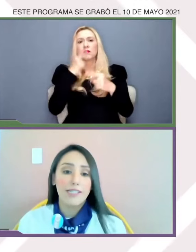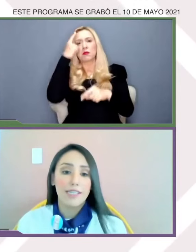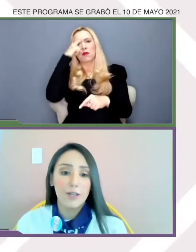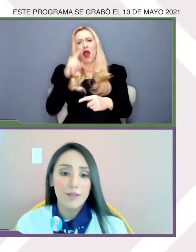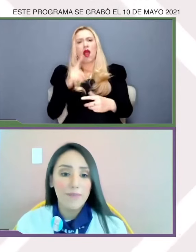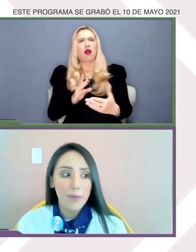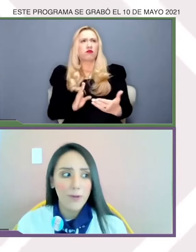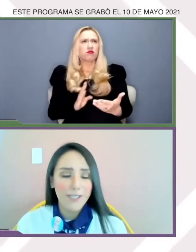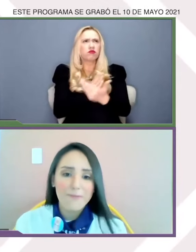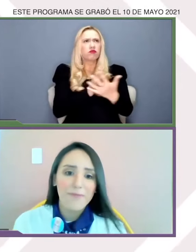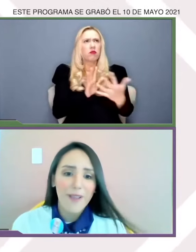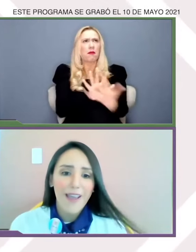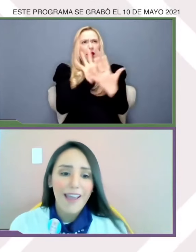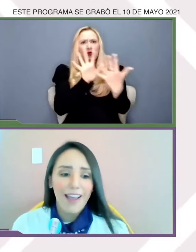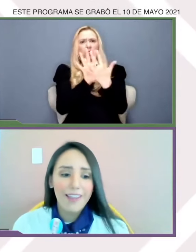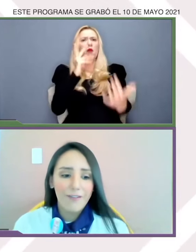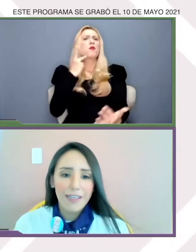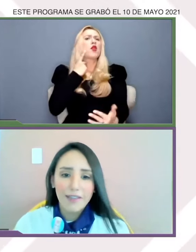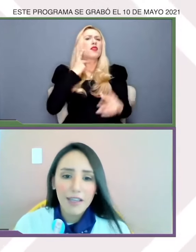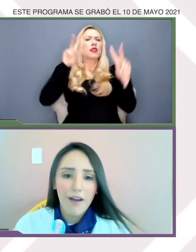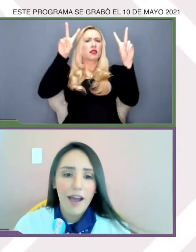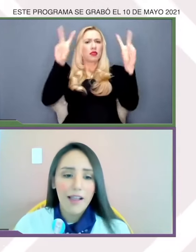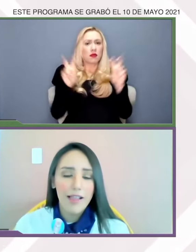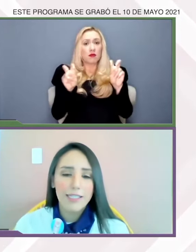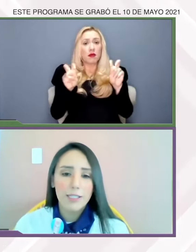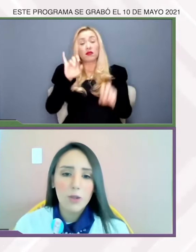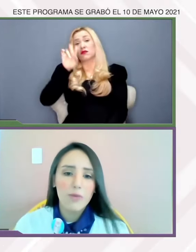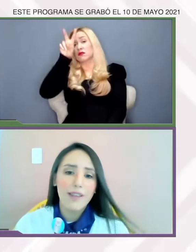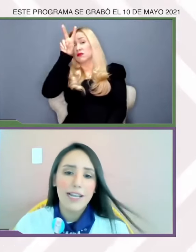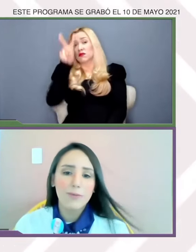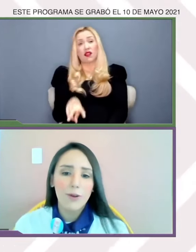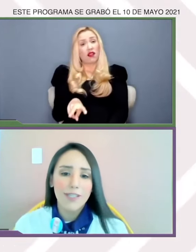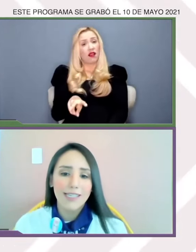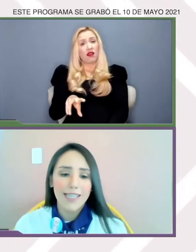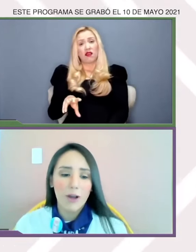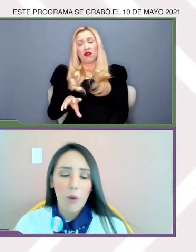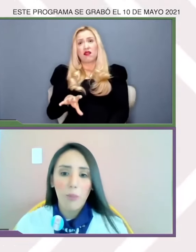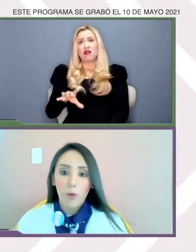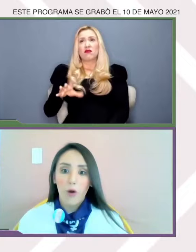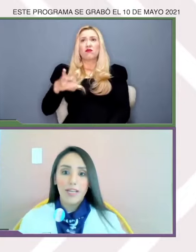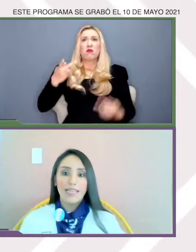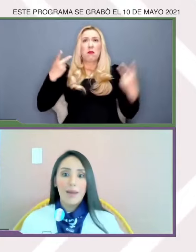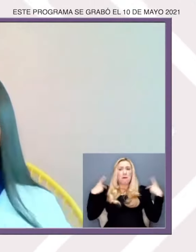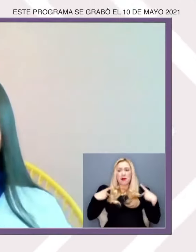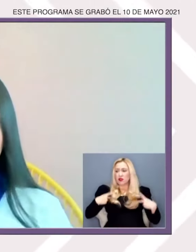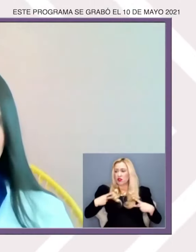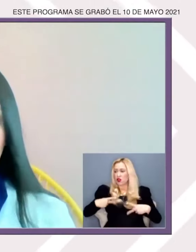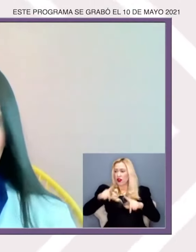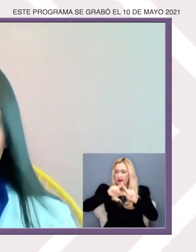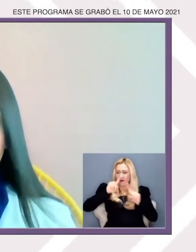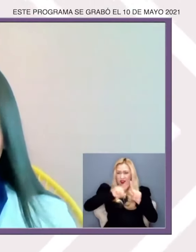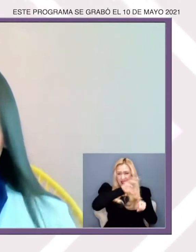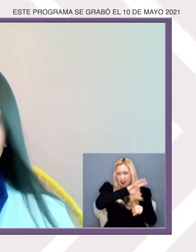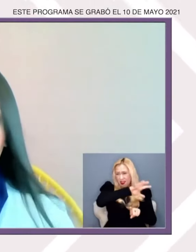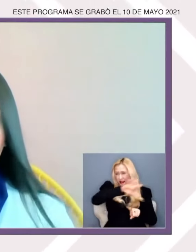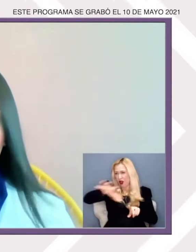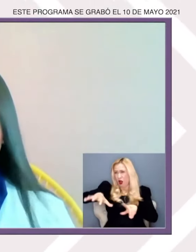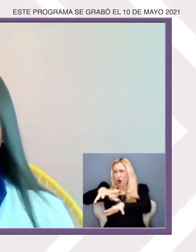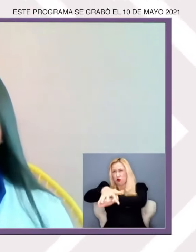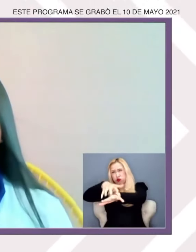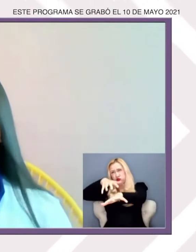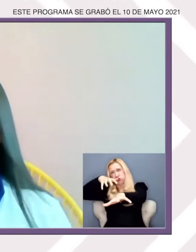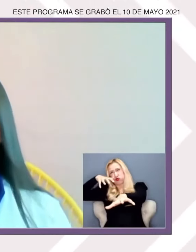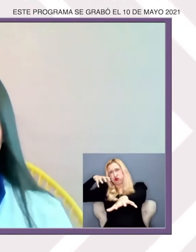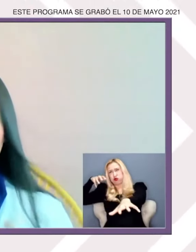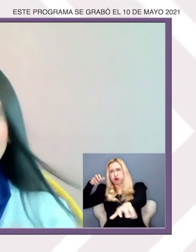misma organización. Y pues sí, en definitiva, la suma de las voces que componen la marcha parecen